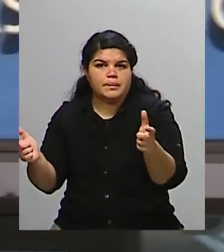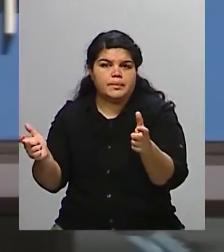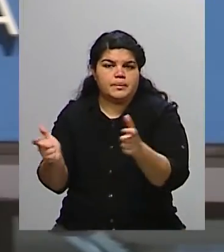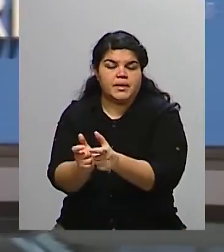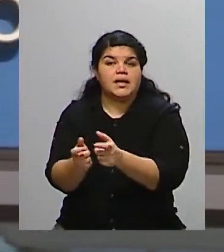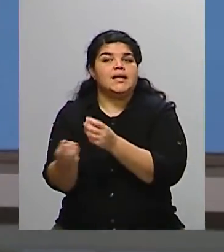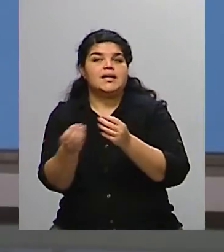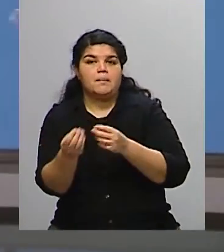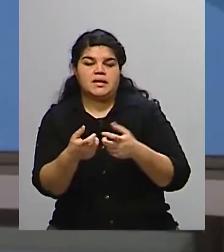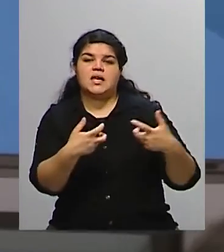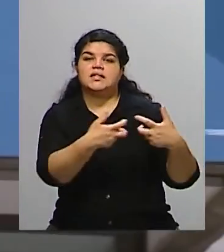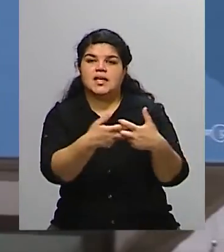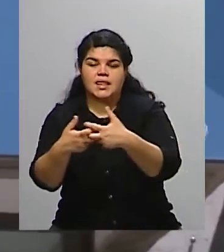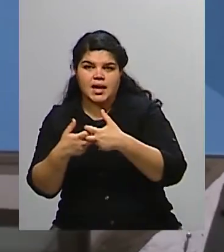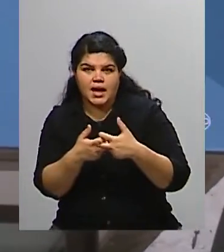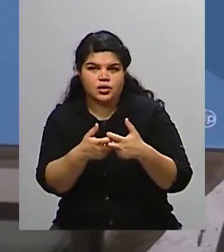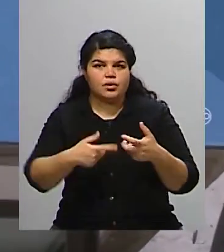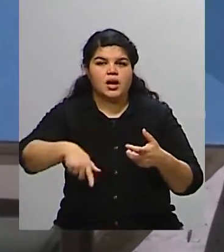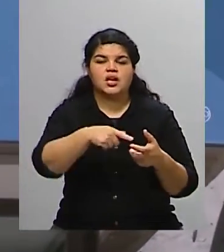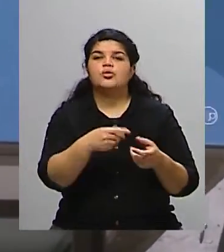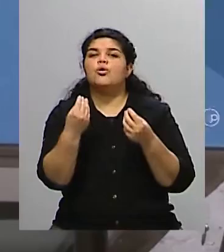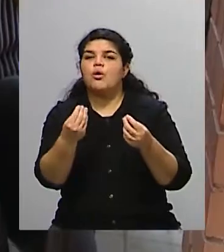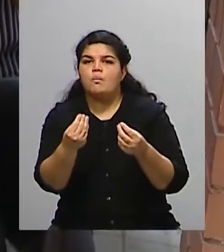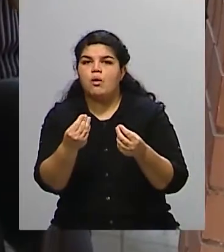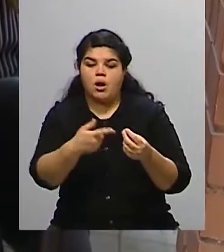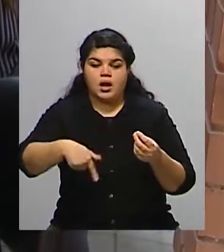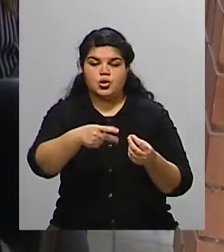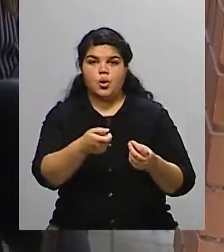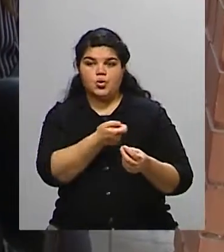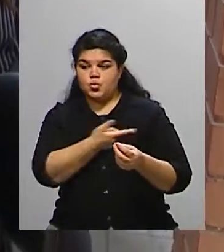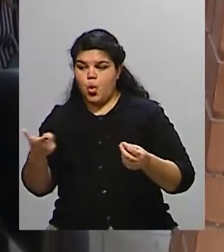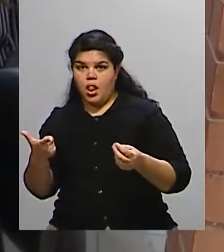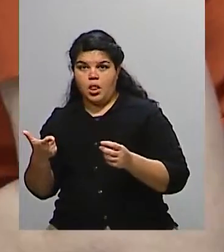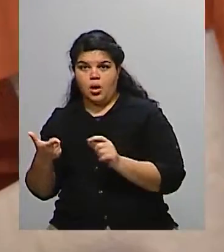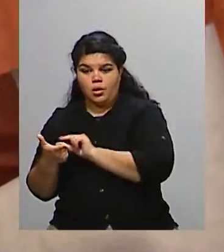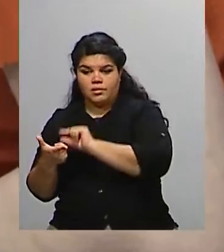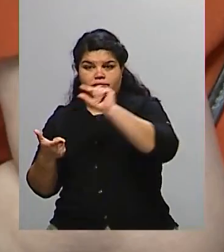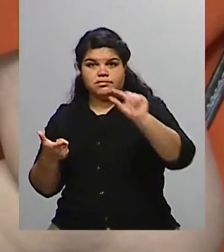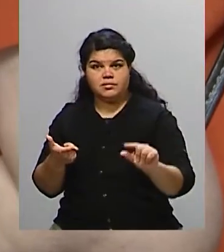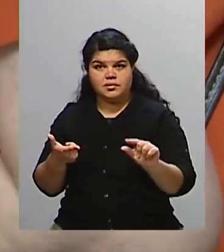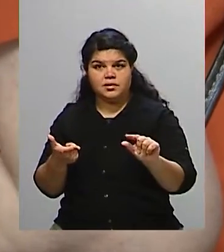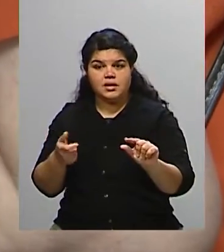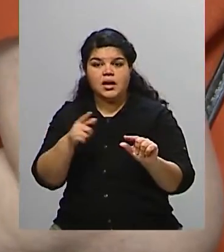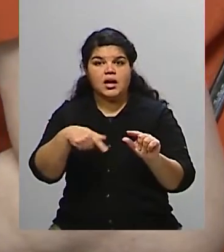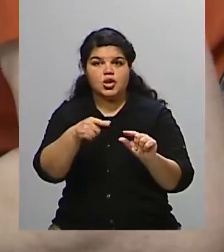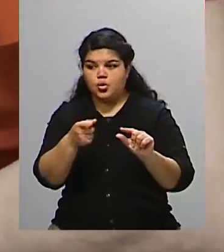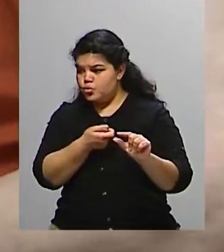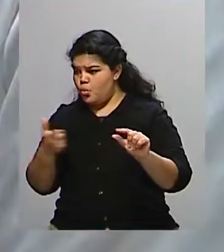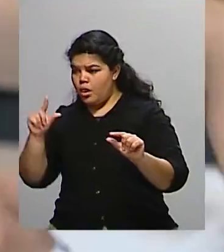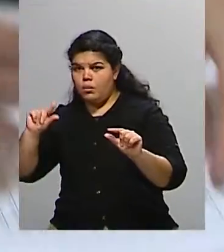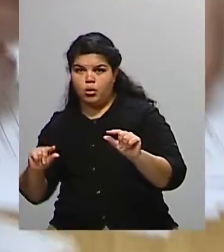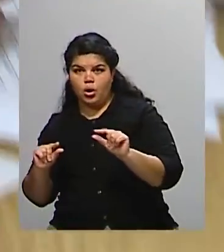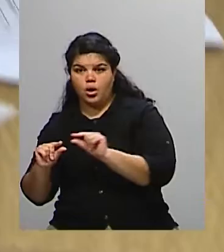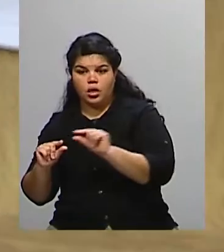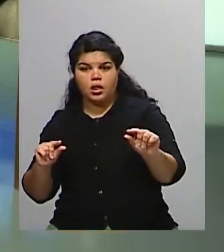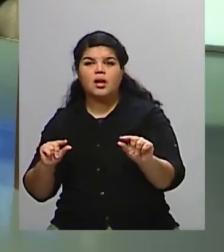las sindicales, las obras sociales sindicales, que se hacen con el salario de la gente. Si el salario real se cae, los presupuestos de salud reales se caen. ¿Y esto qué pasa? Y la